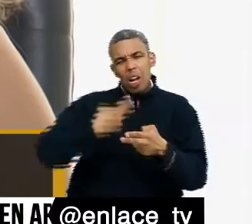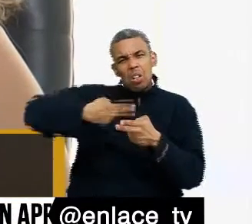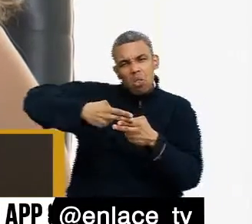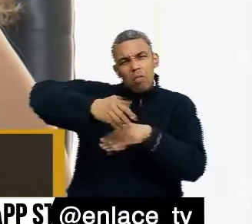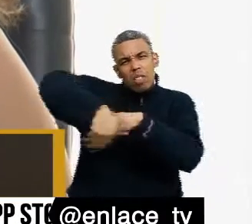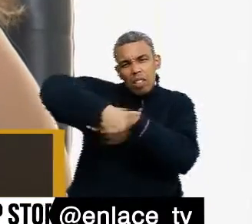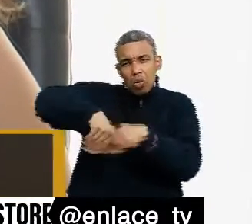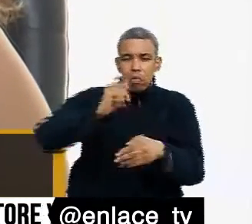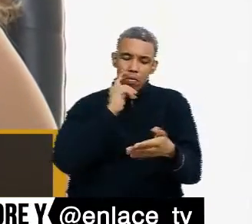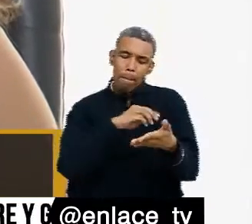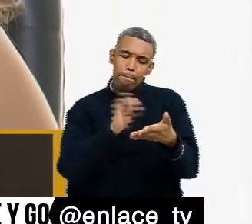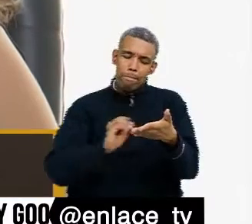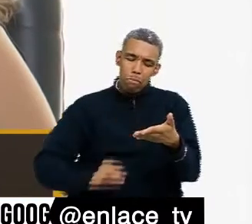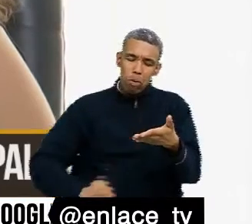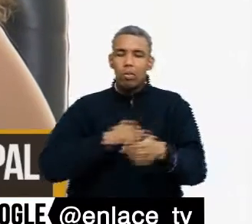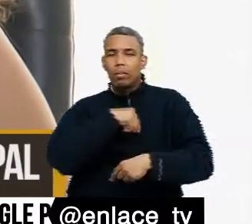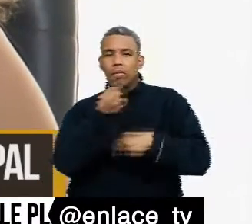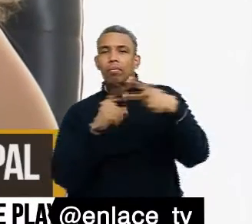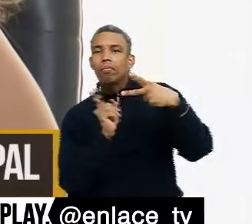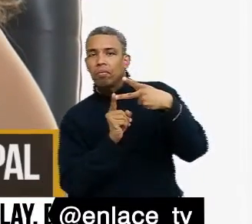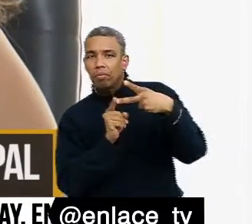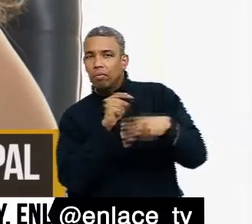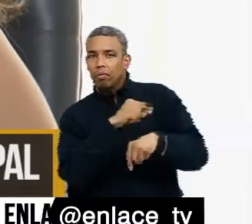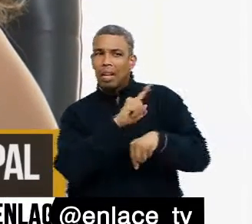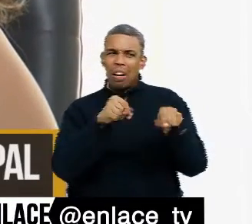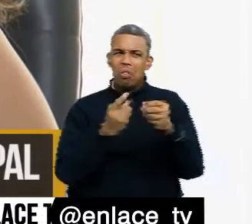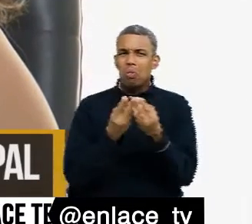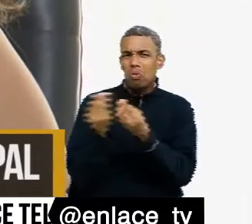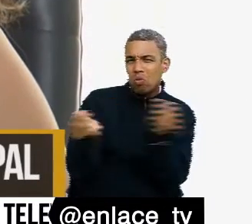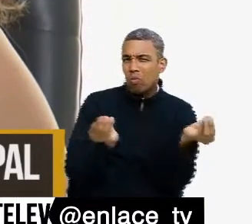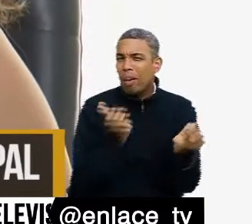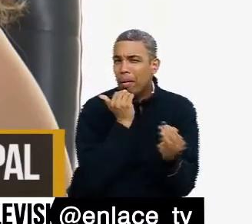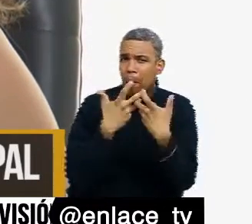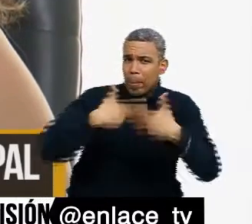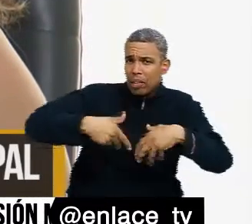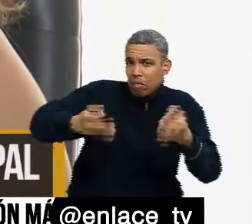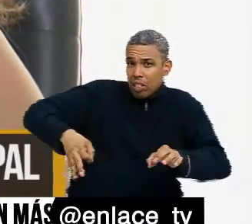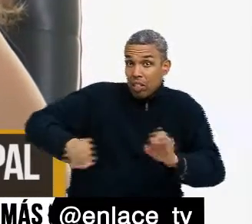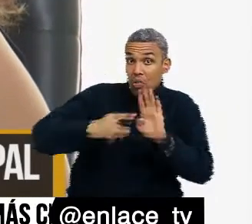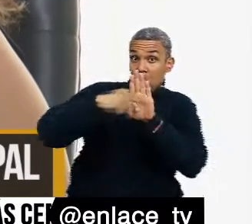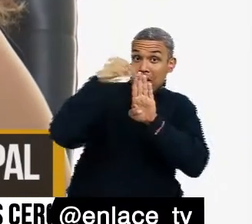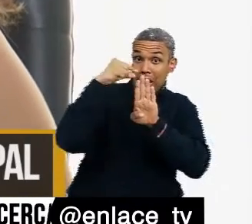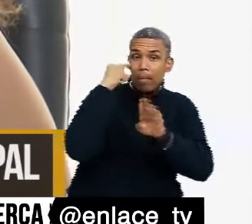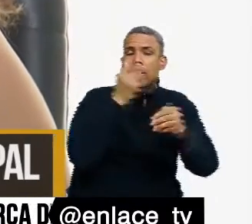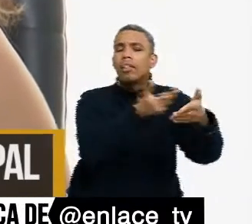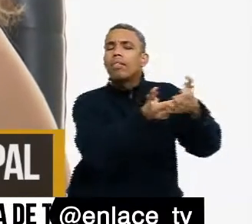Cámara de Comercio, un certificado de existencia de esa organización. En caso de que no tengan Cámara de Comercio,